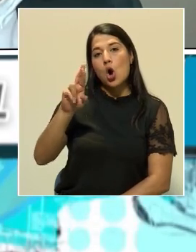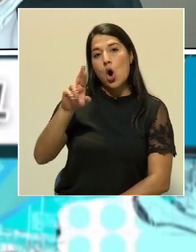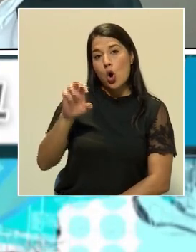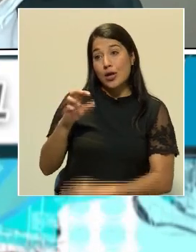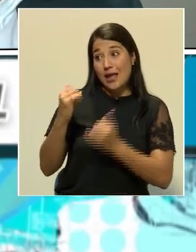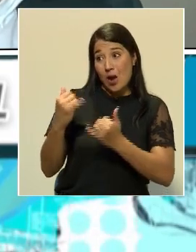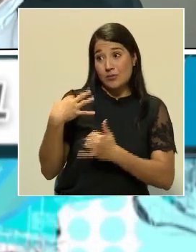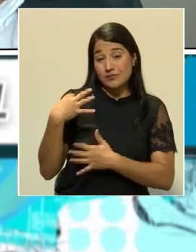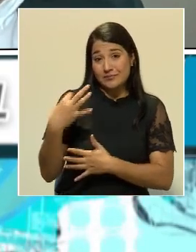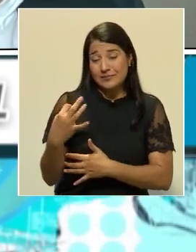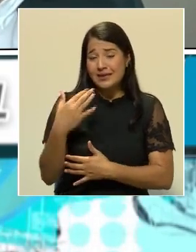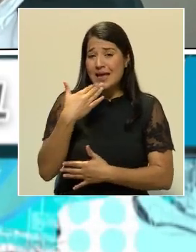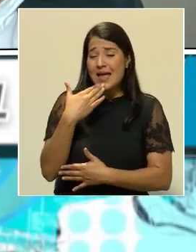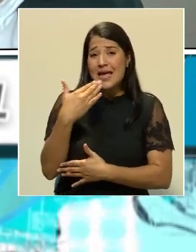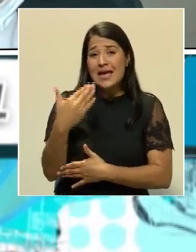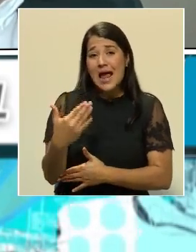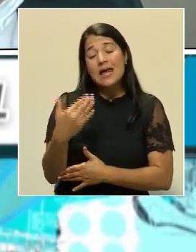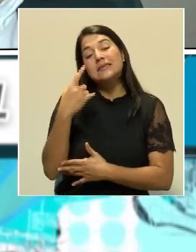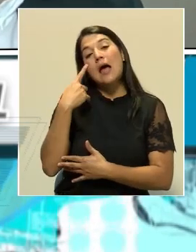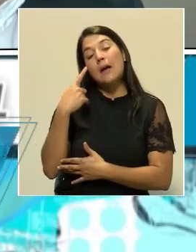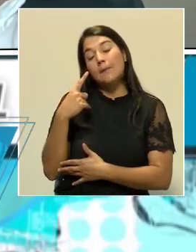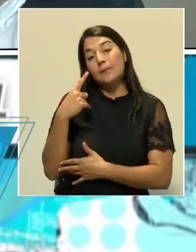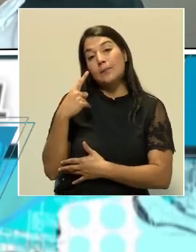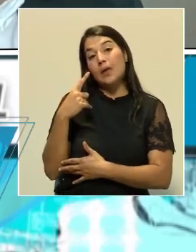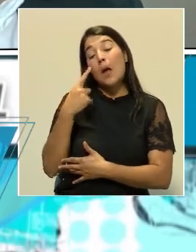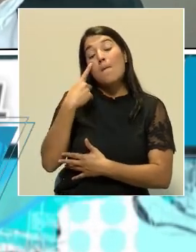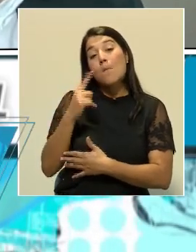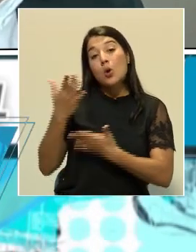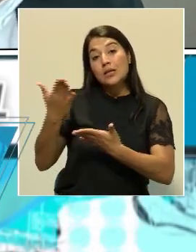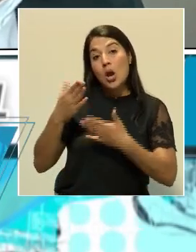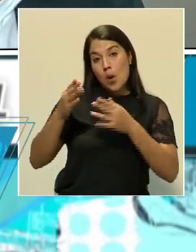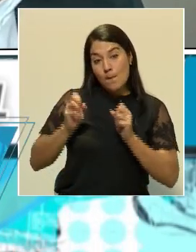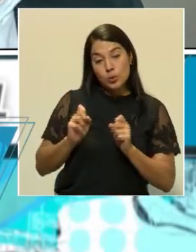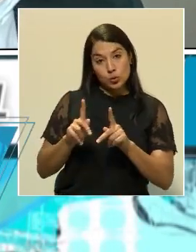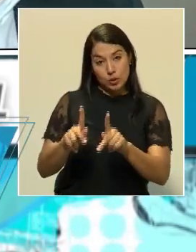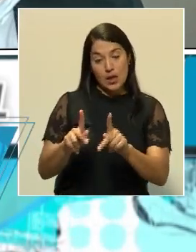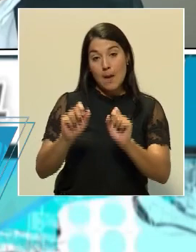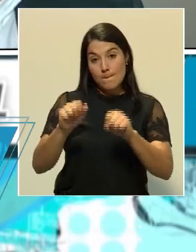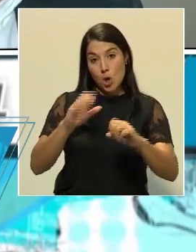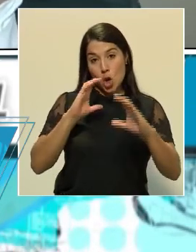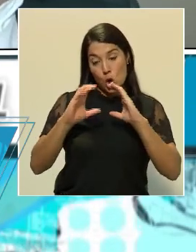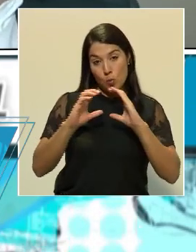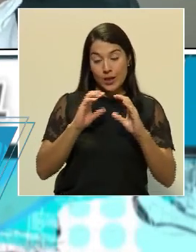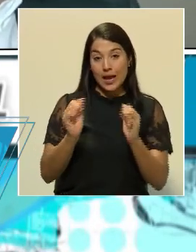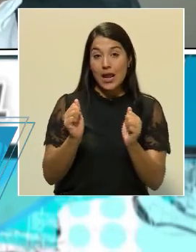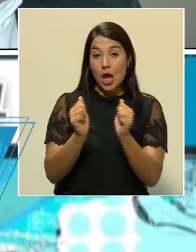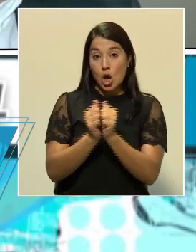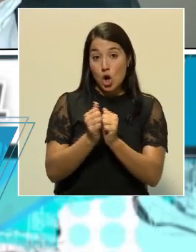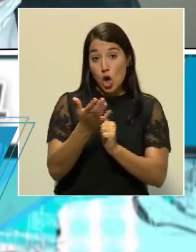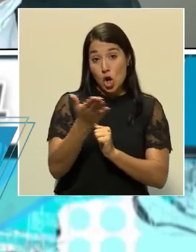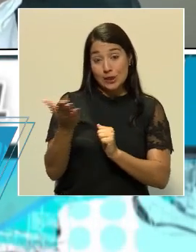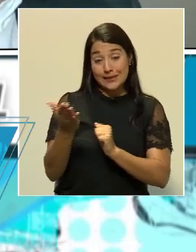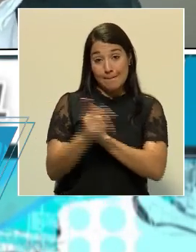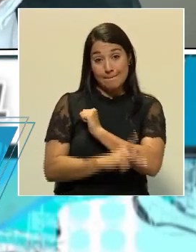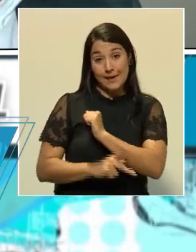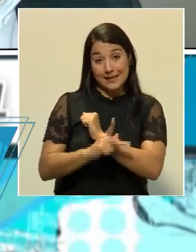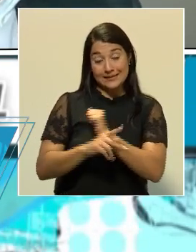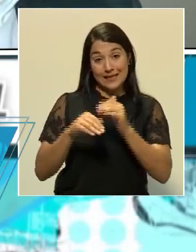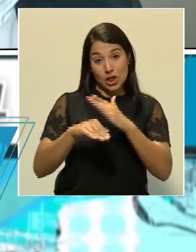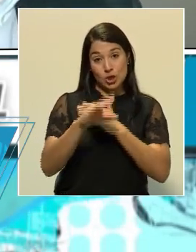en este espacio y agradecerle de parte de CACORE por la oportunidad que nos da de comunicarnos con el país de Costa